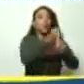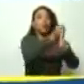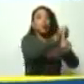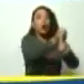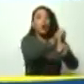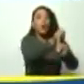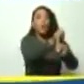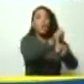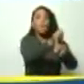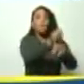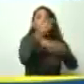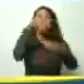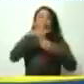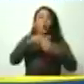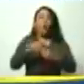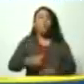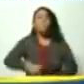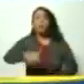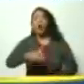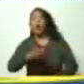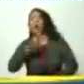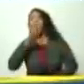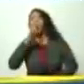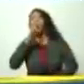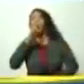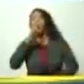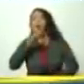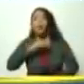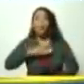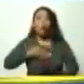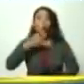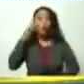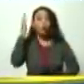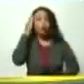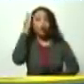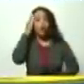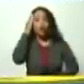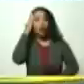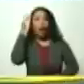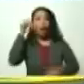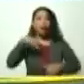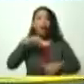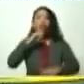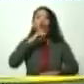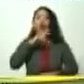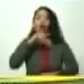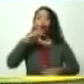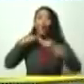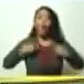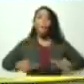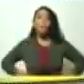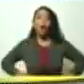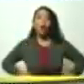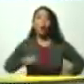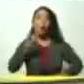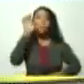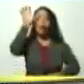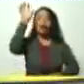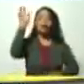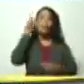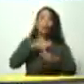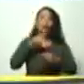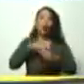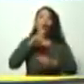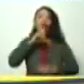más terrorífico que se haya podido conocer en la historia de la humanidad o de un país petrolero